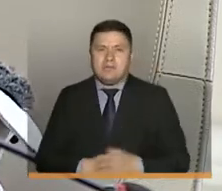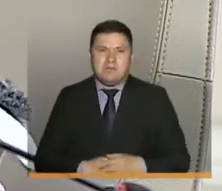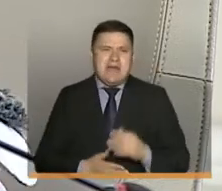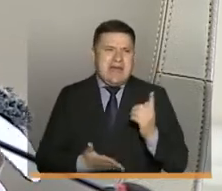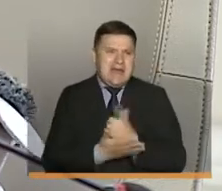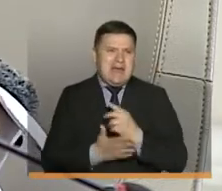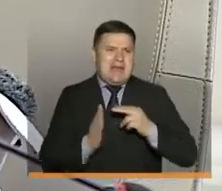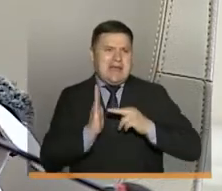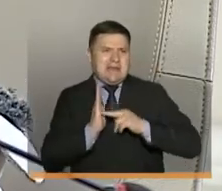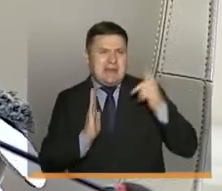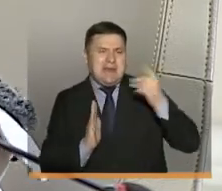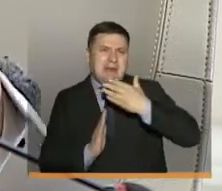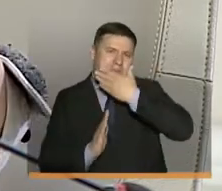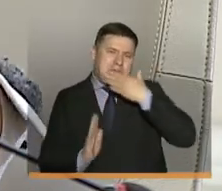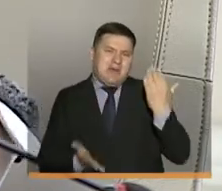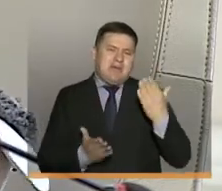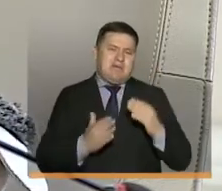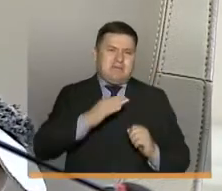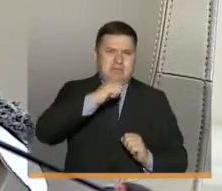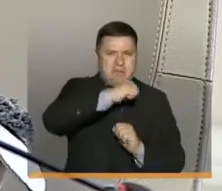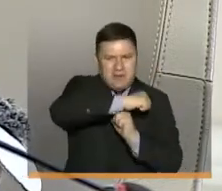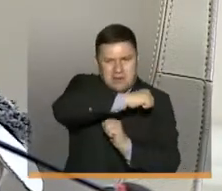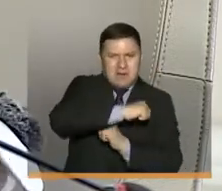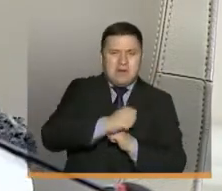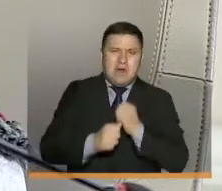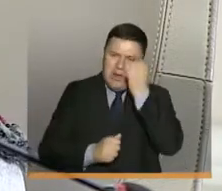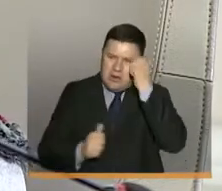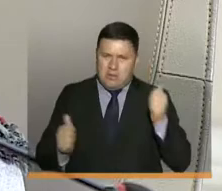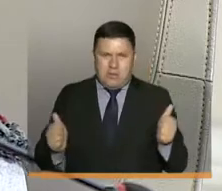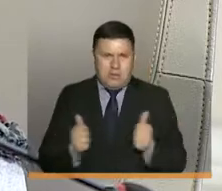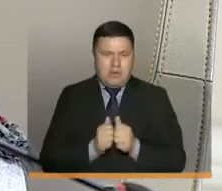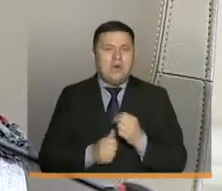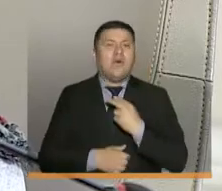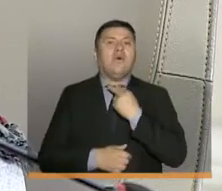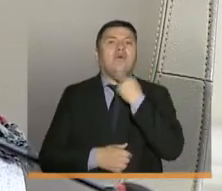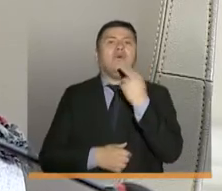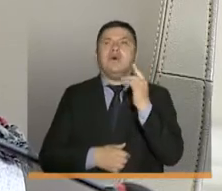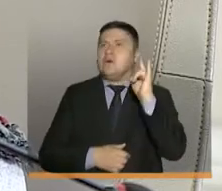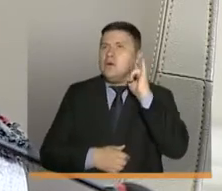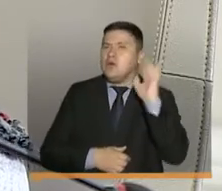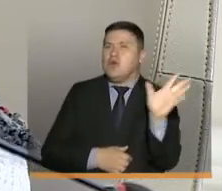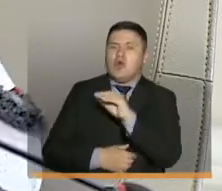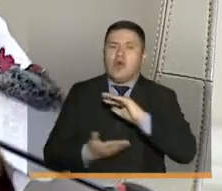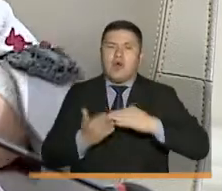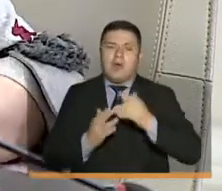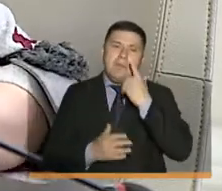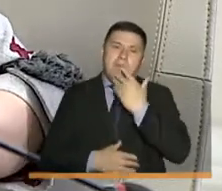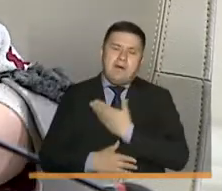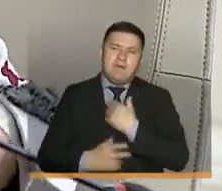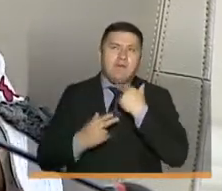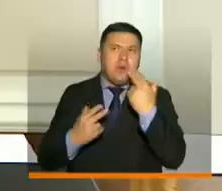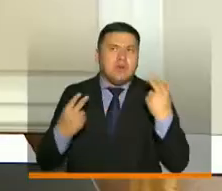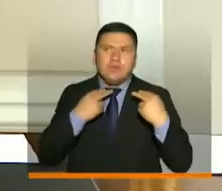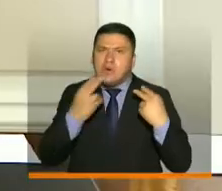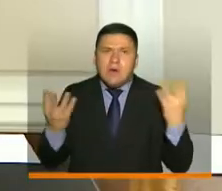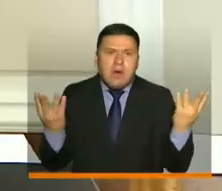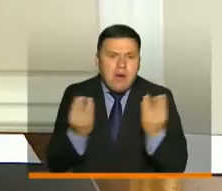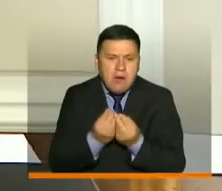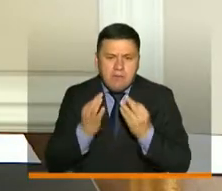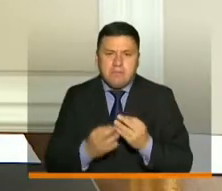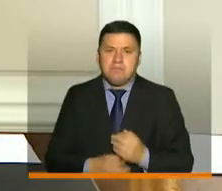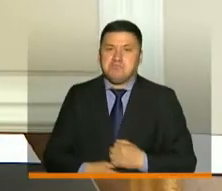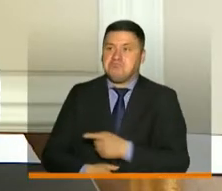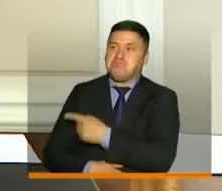textos, tecnología, mejoramiento en infraestructura, acompañamiento de maestros y la voz de la comunidad educativa y de los padres de familia. A mí me gusta que